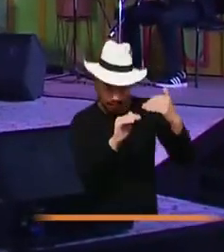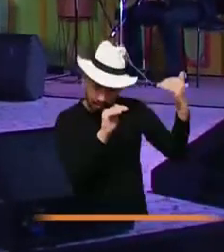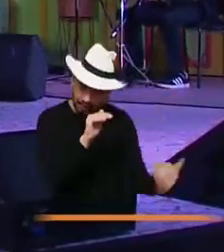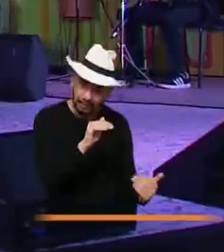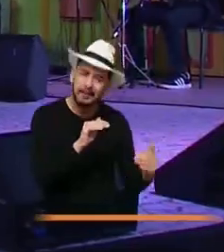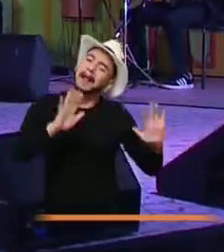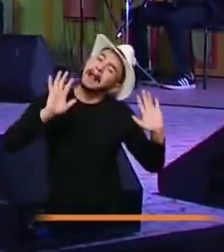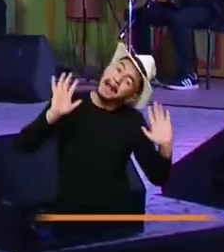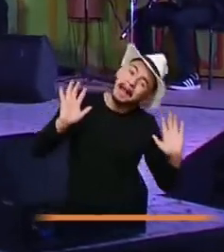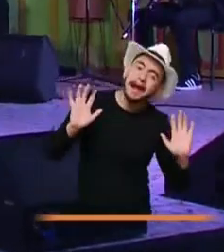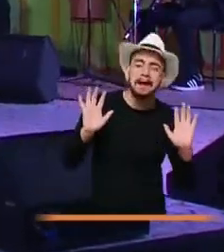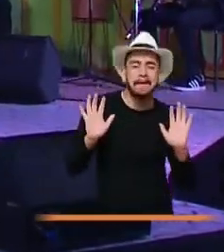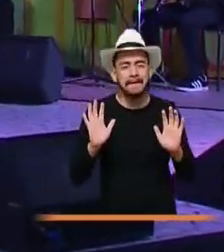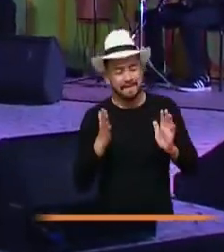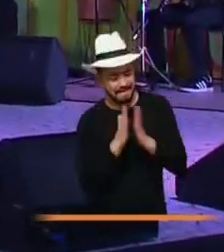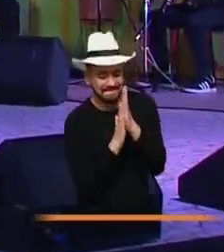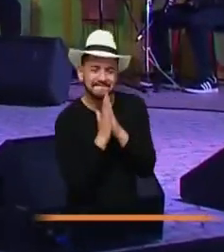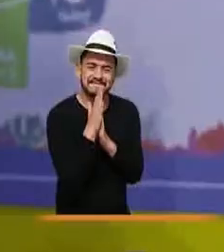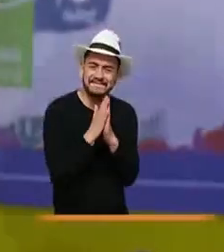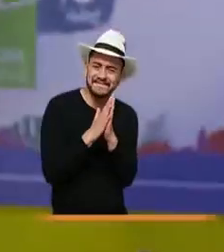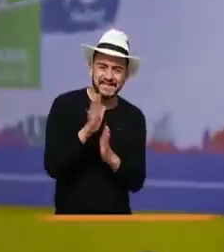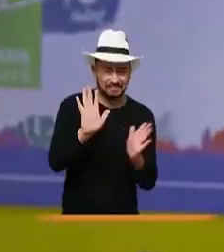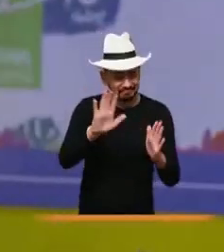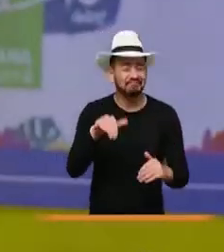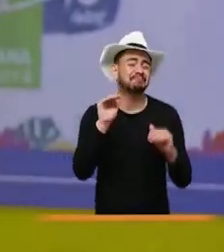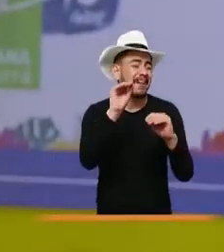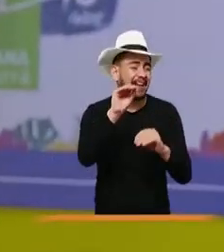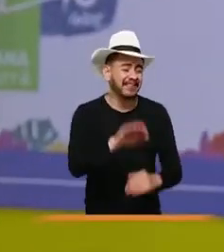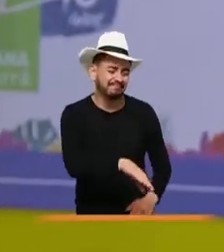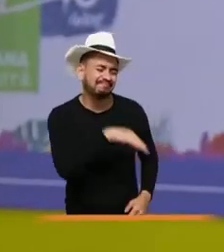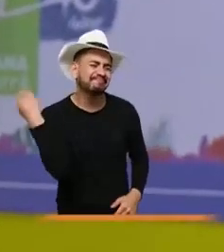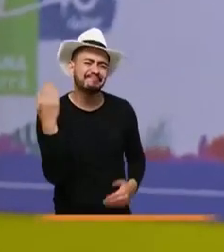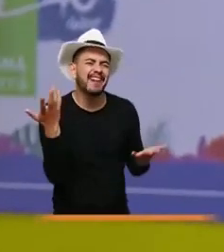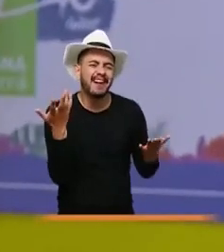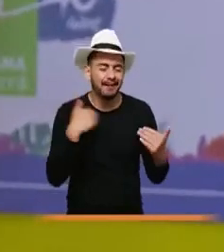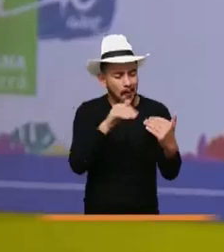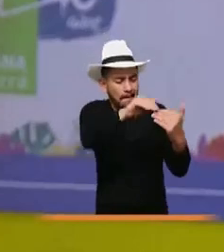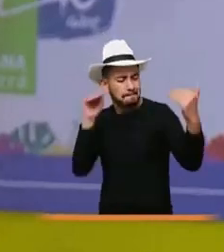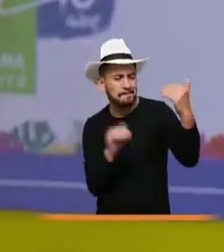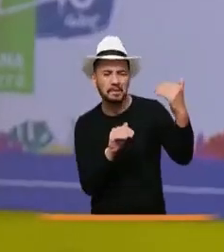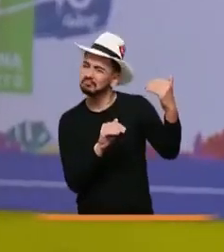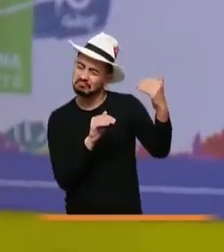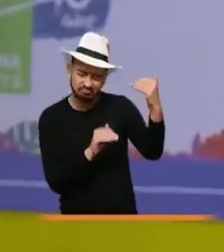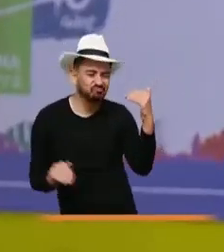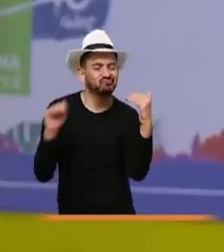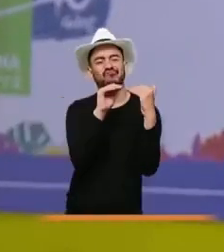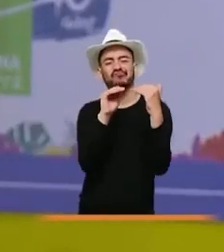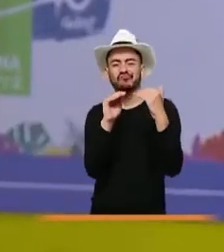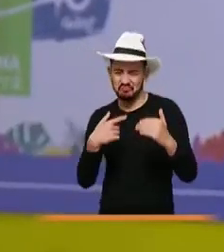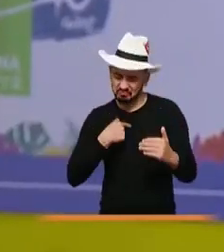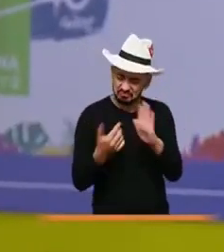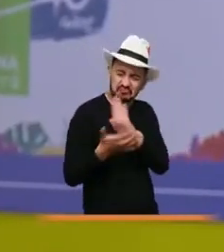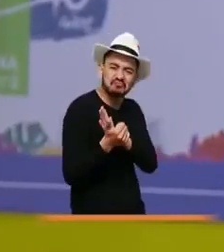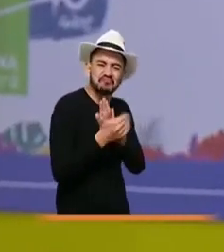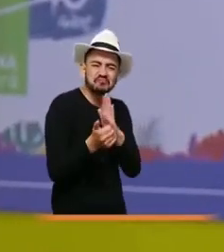lo que demostró anoche bajar el nivel tengo la calle